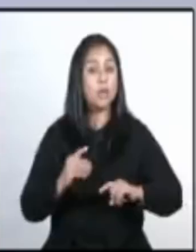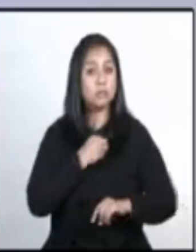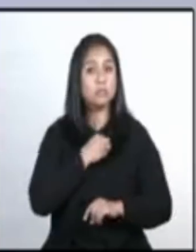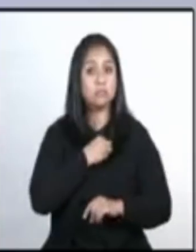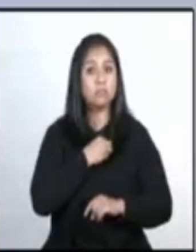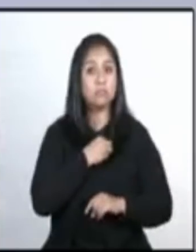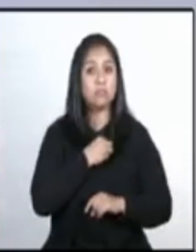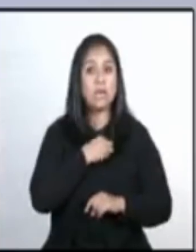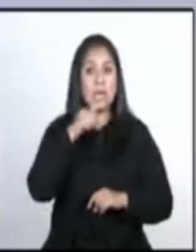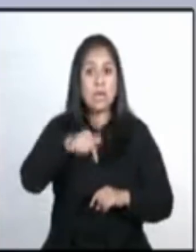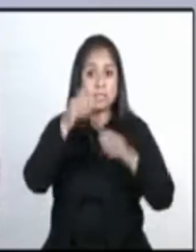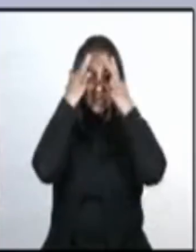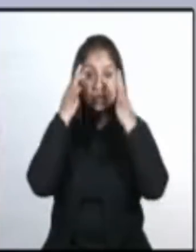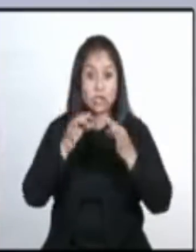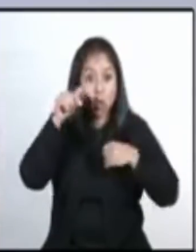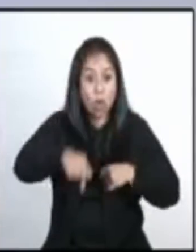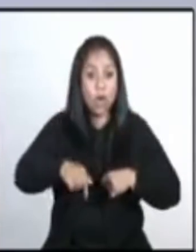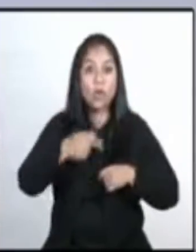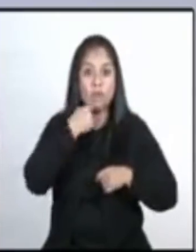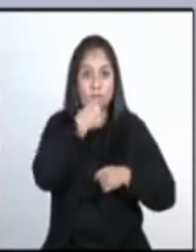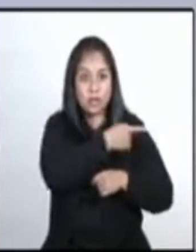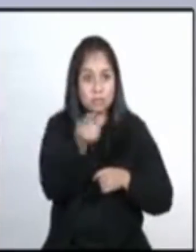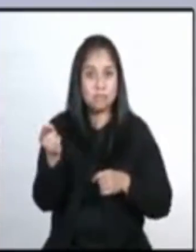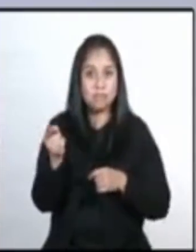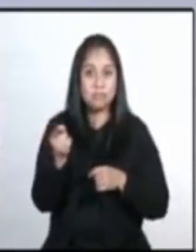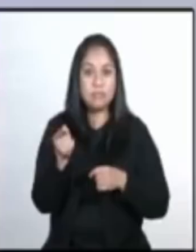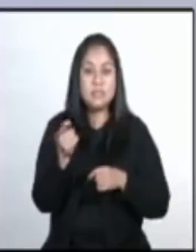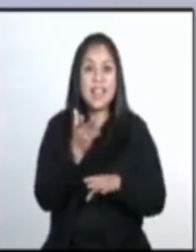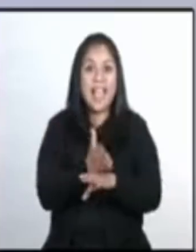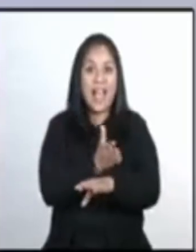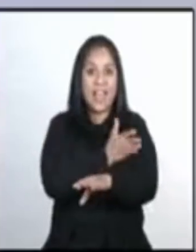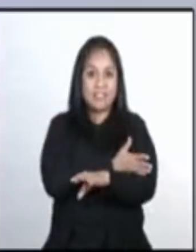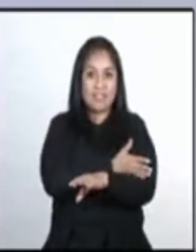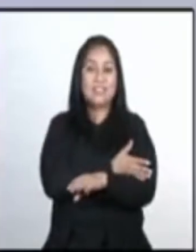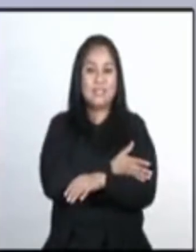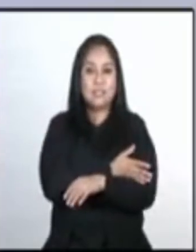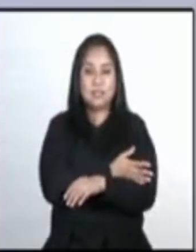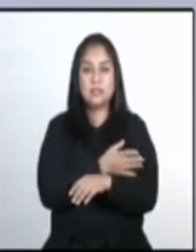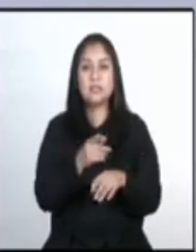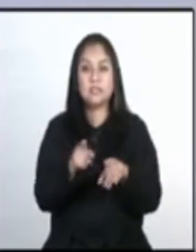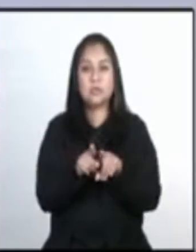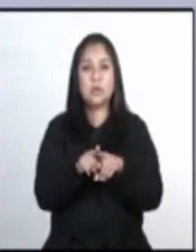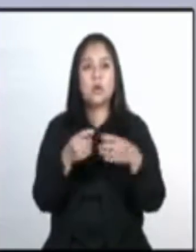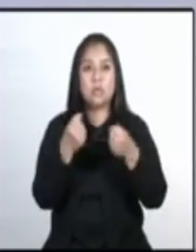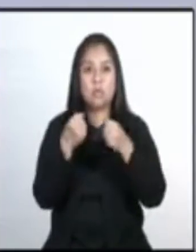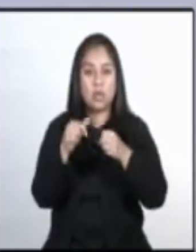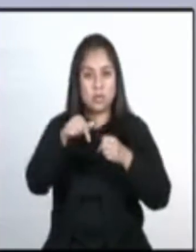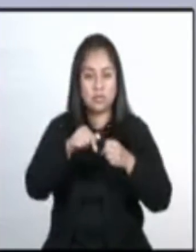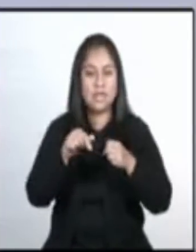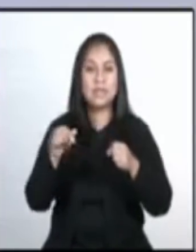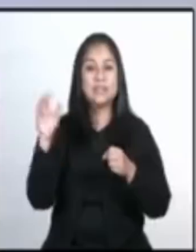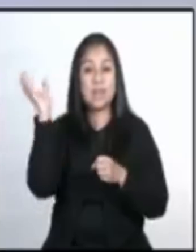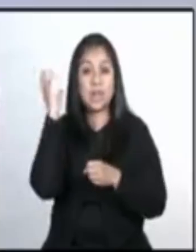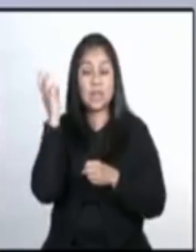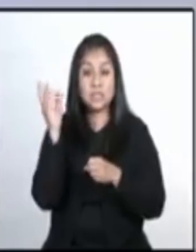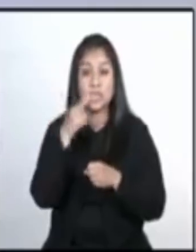decirlas, estas decisiones que hoy estamos tomando anticipadamente, como hemos hecho mucho de este estado de calamidad,